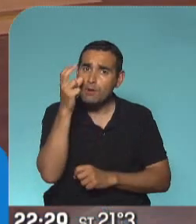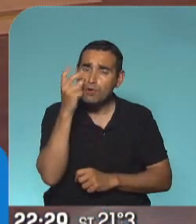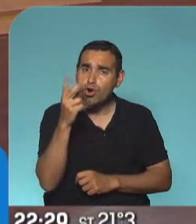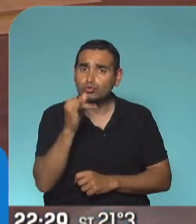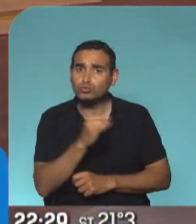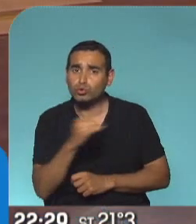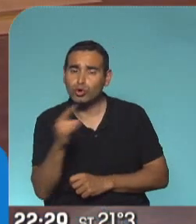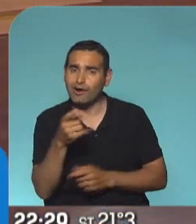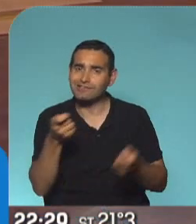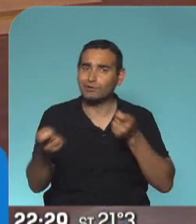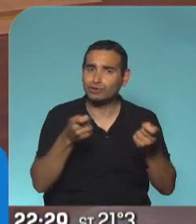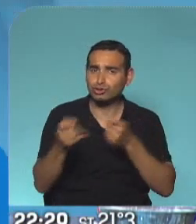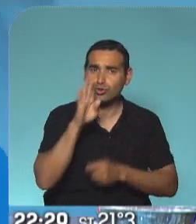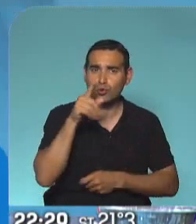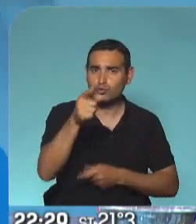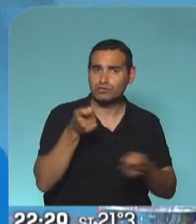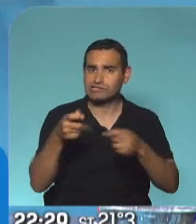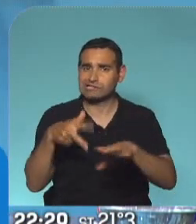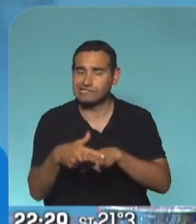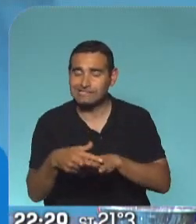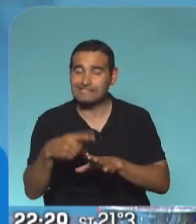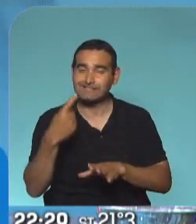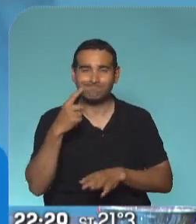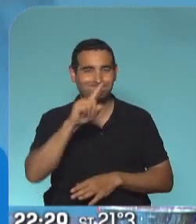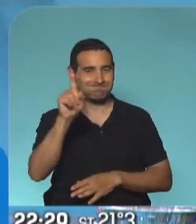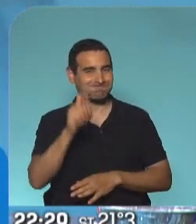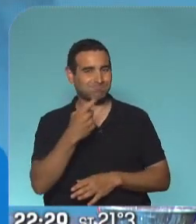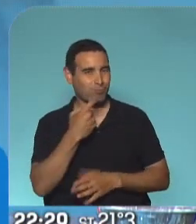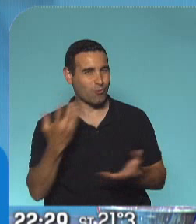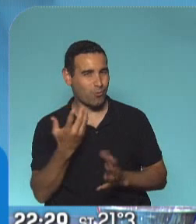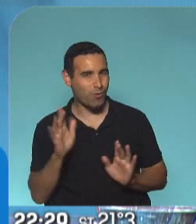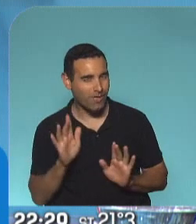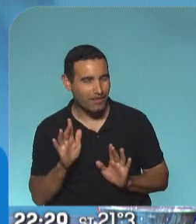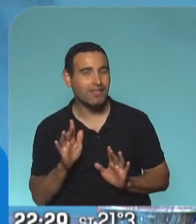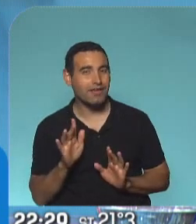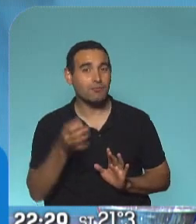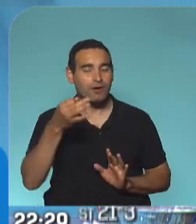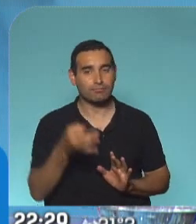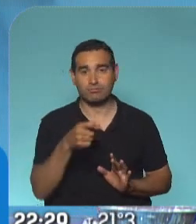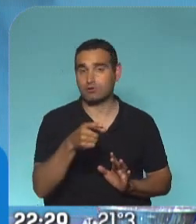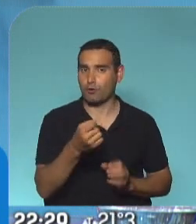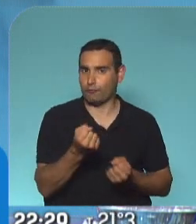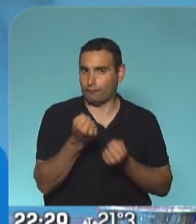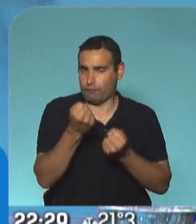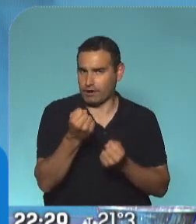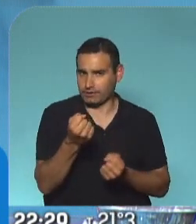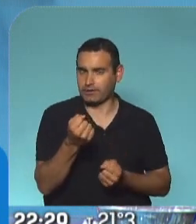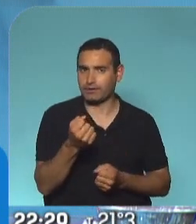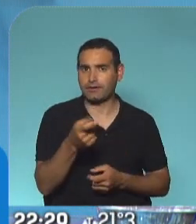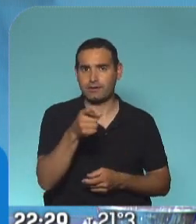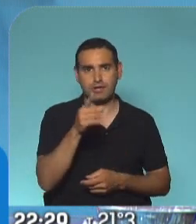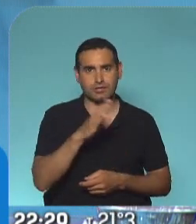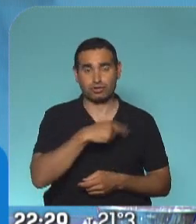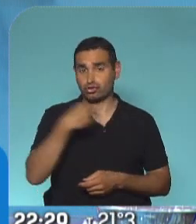freno a las negociaciones comerciales. Hay muchas dudas con respecto a esto porque evidentemente la reacción fue muy dura, fue muy fuerte de parte